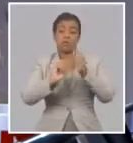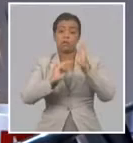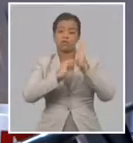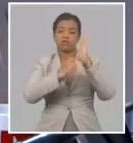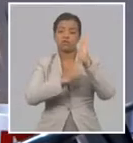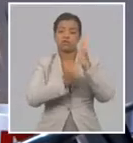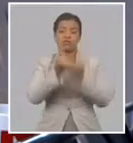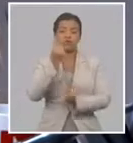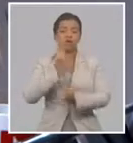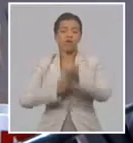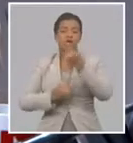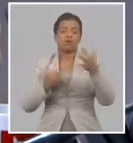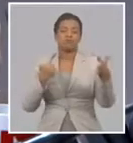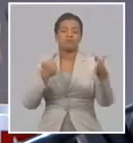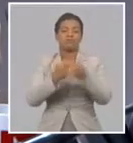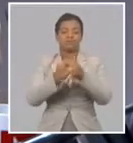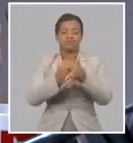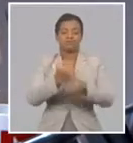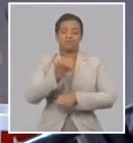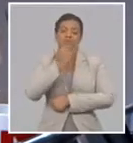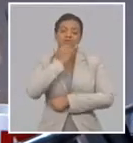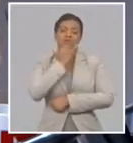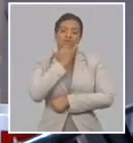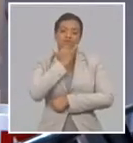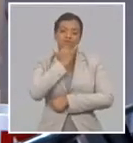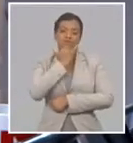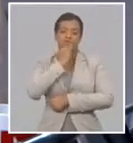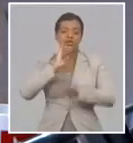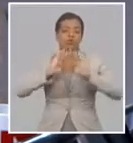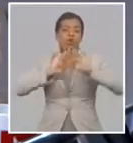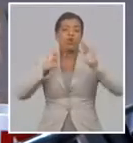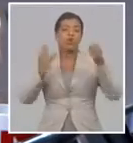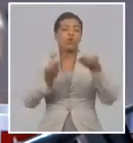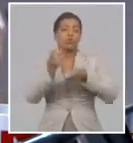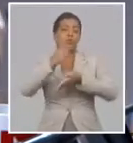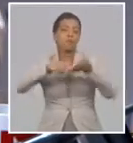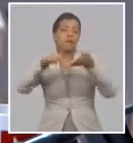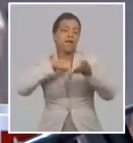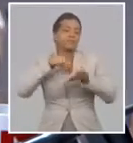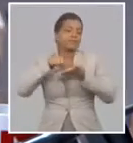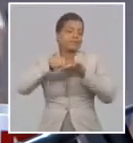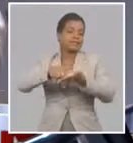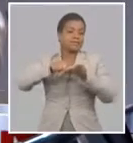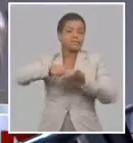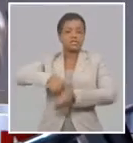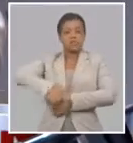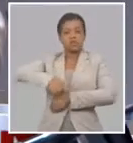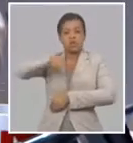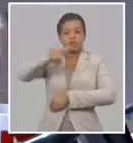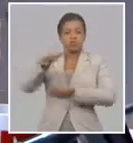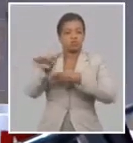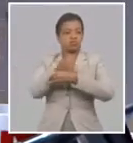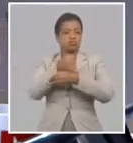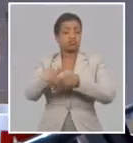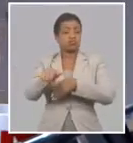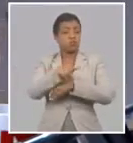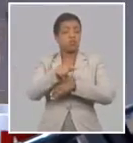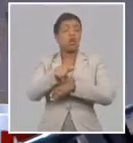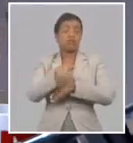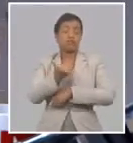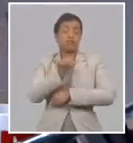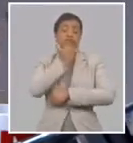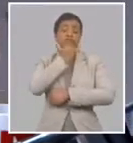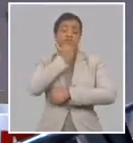físicos que tienen un impacto muy directo en todo el plan de exportación de servicios para la corporación y por supuesto impacta